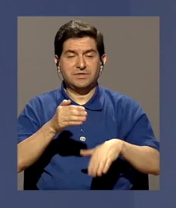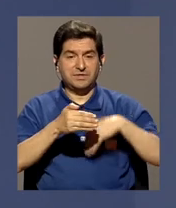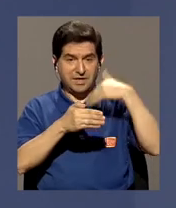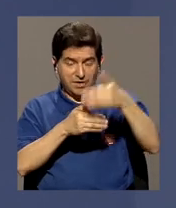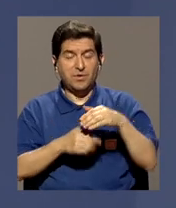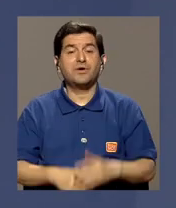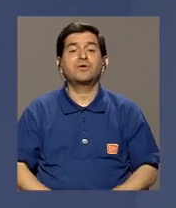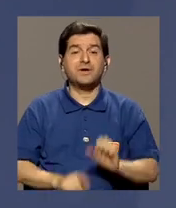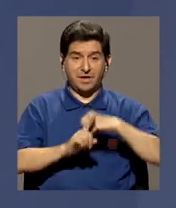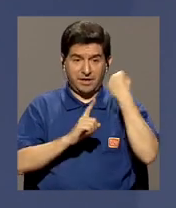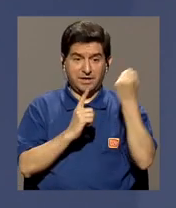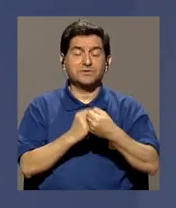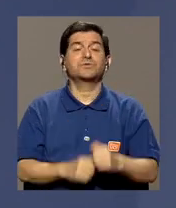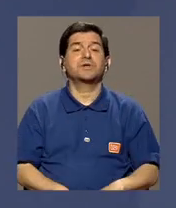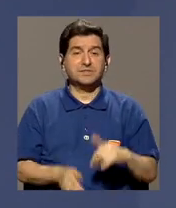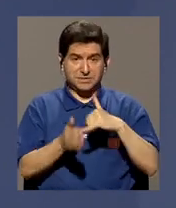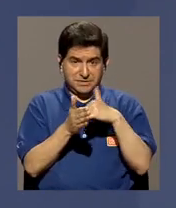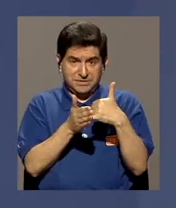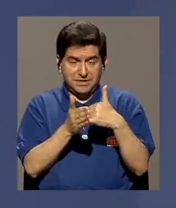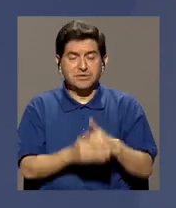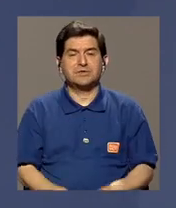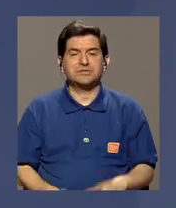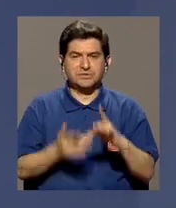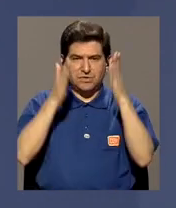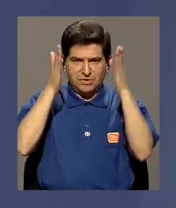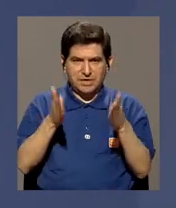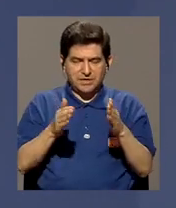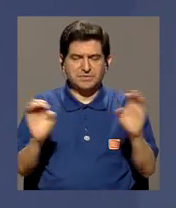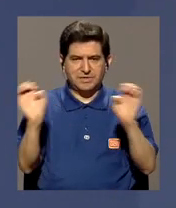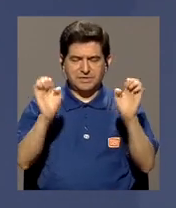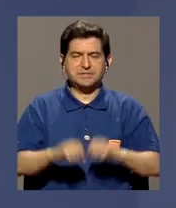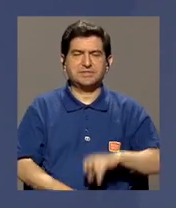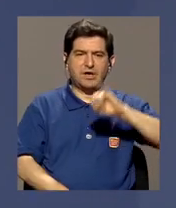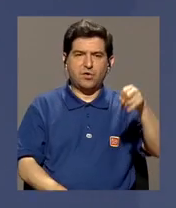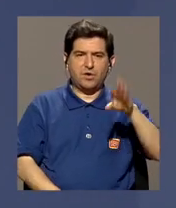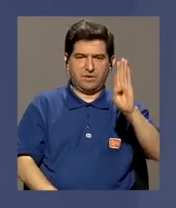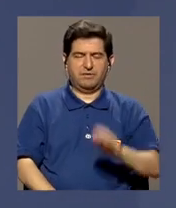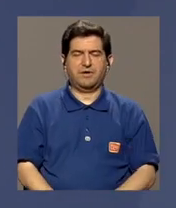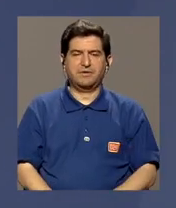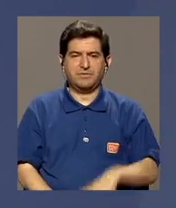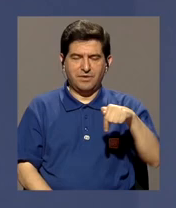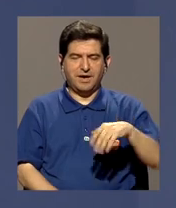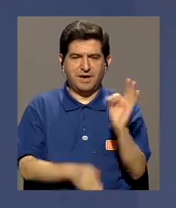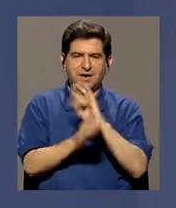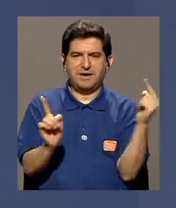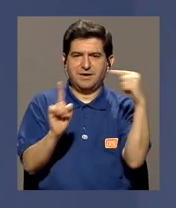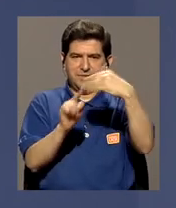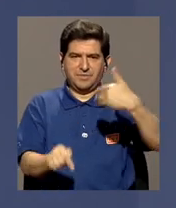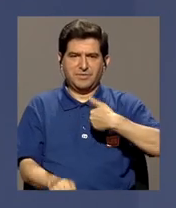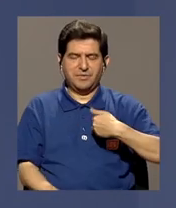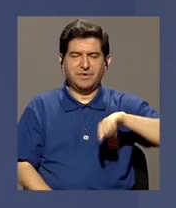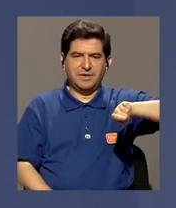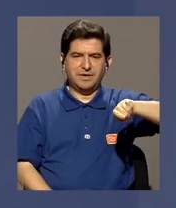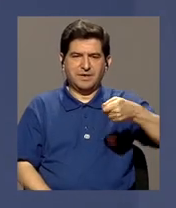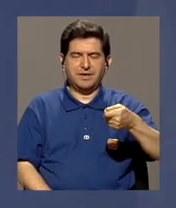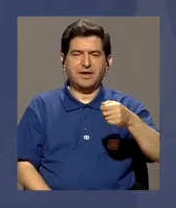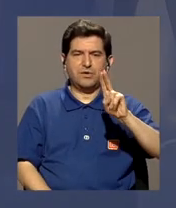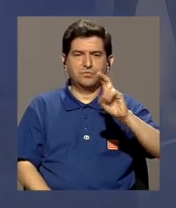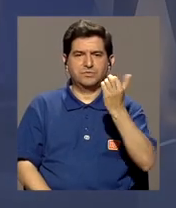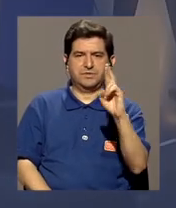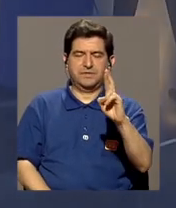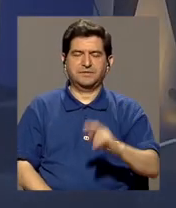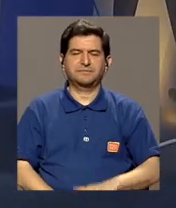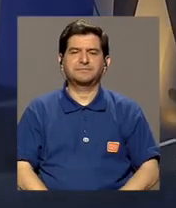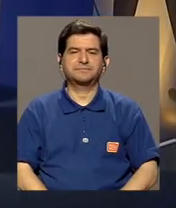problematizadora de nuestro especialista en energía don jorge blanco estamos haciendo televisión con sentido acá en la universidad de costa